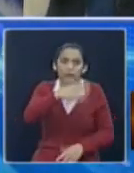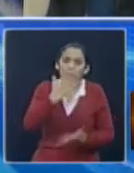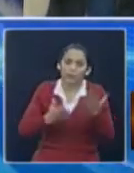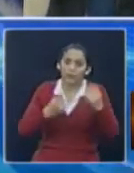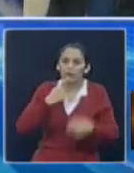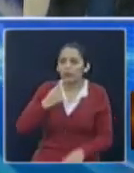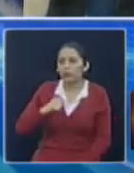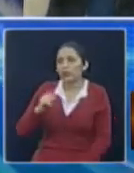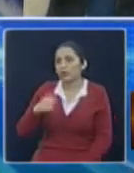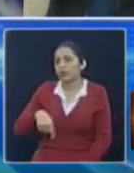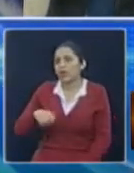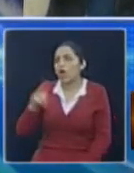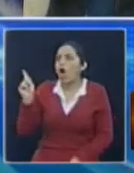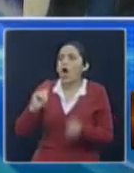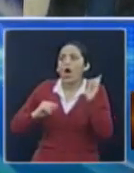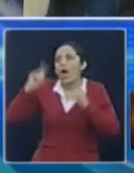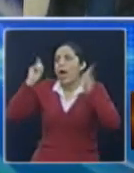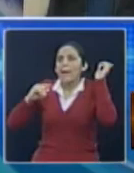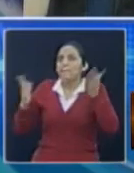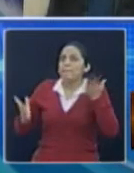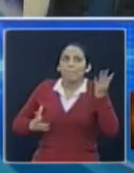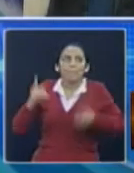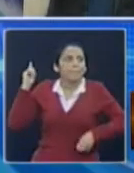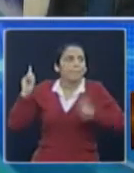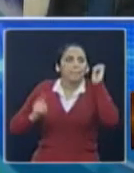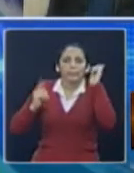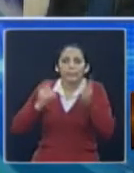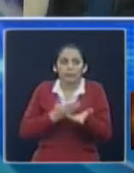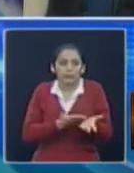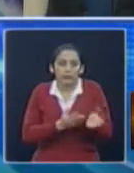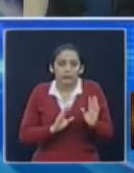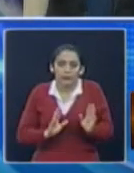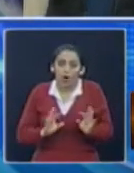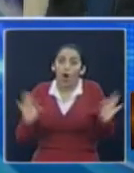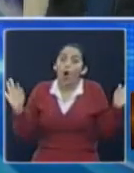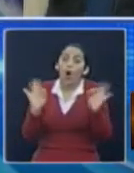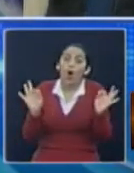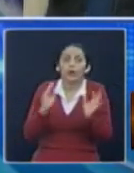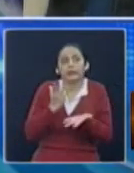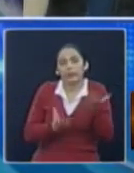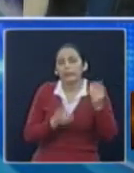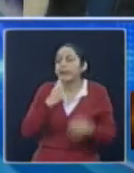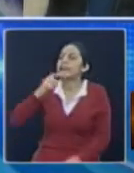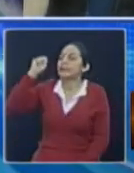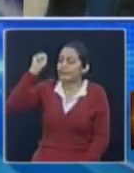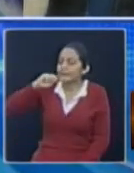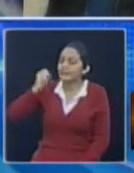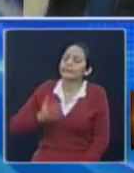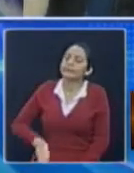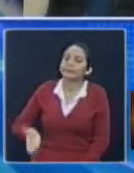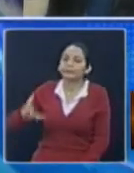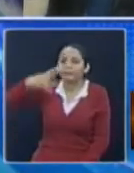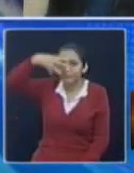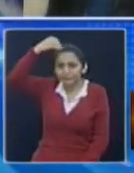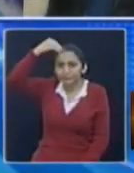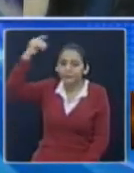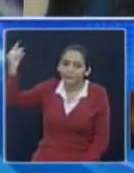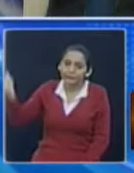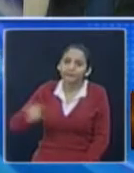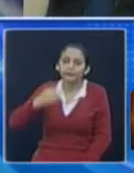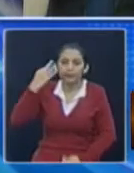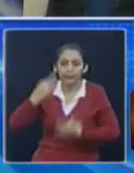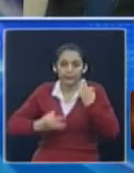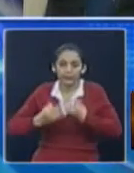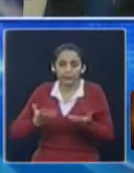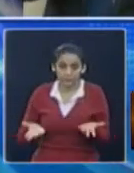es que también la Asamblea dé paso a este pedido del fiscal. ¿Con ello, por coherencia, debería también darse